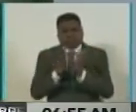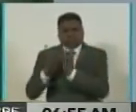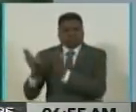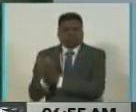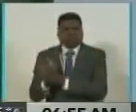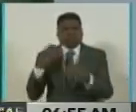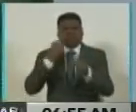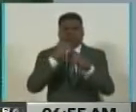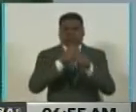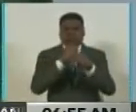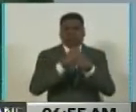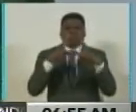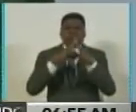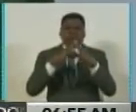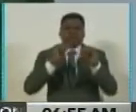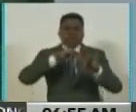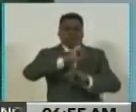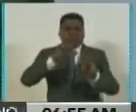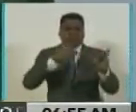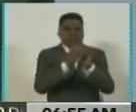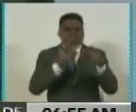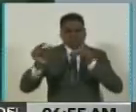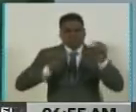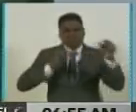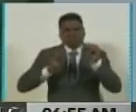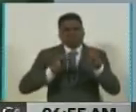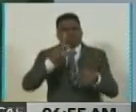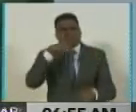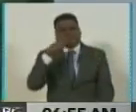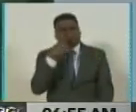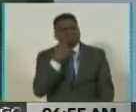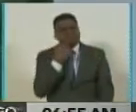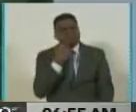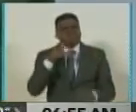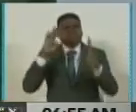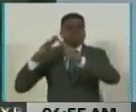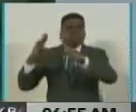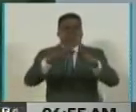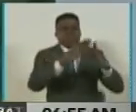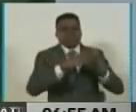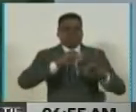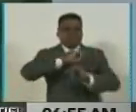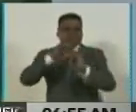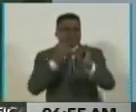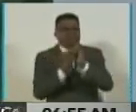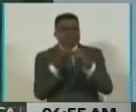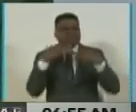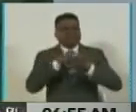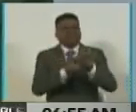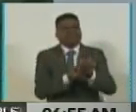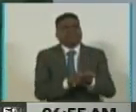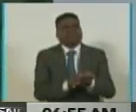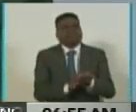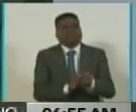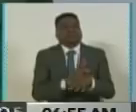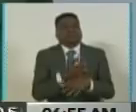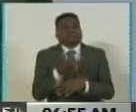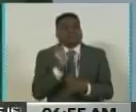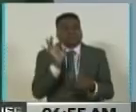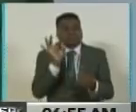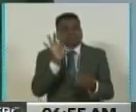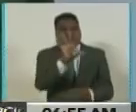funciona la geopolítica internacional, la comunidad internacional se involucra en problemas que hay específicos